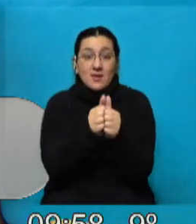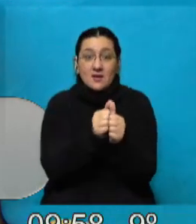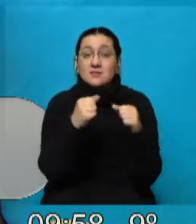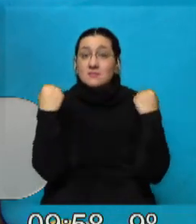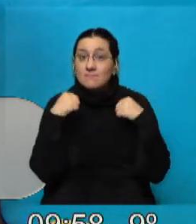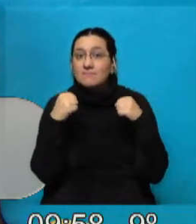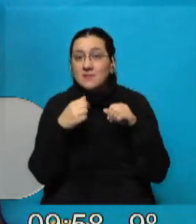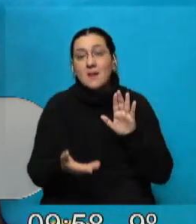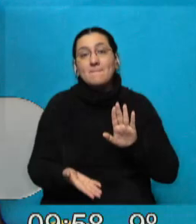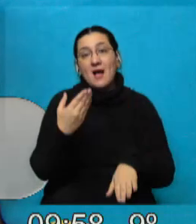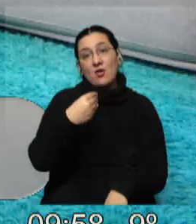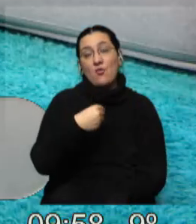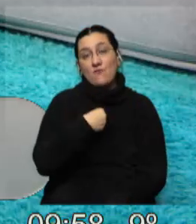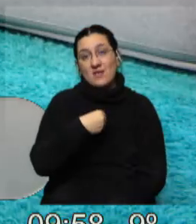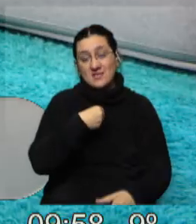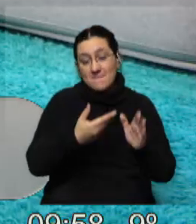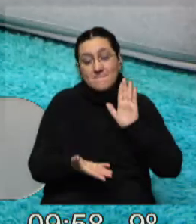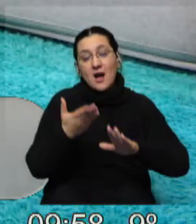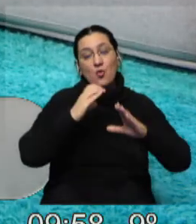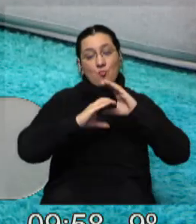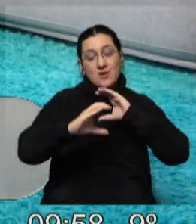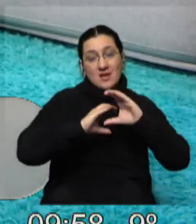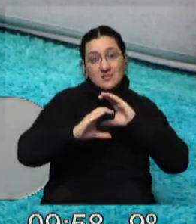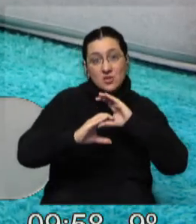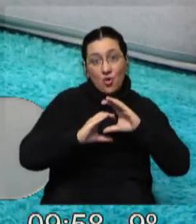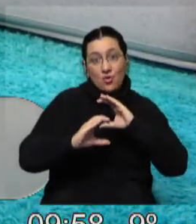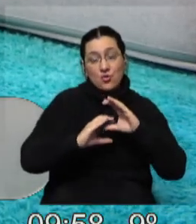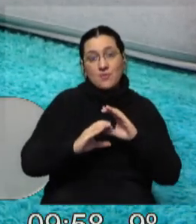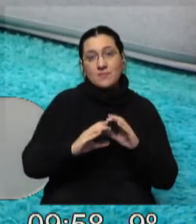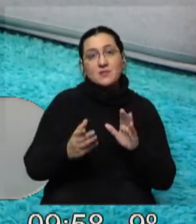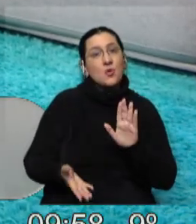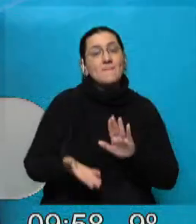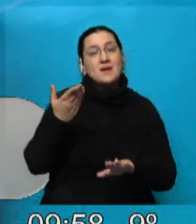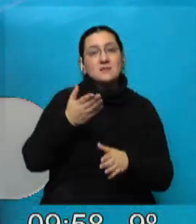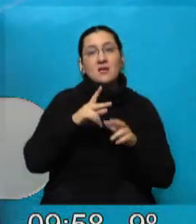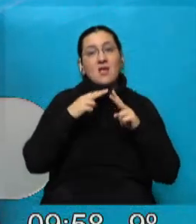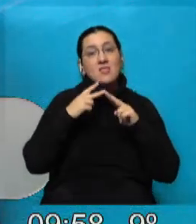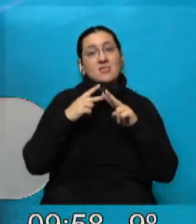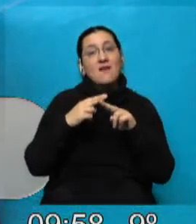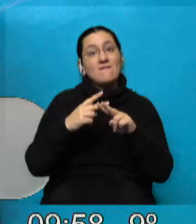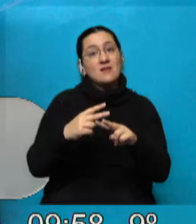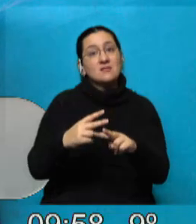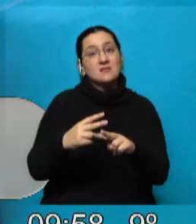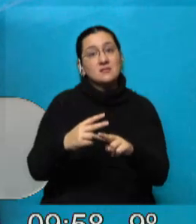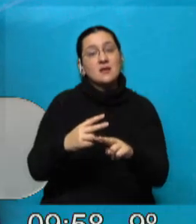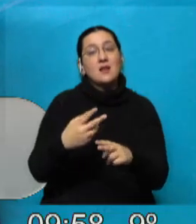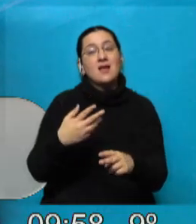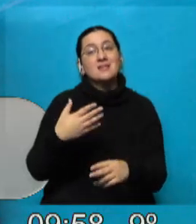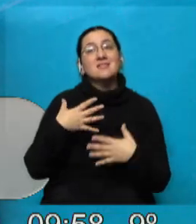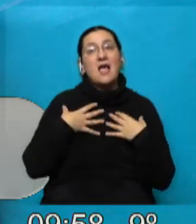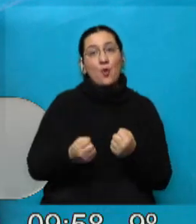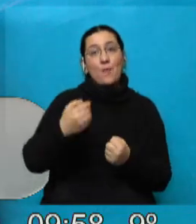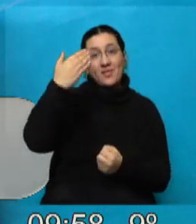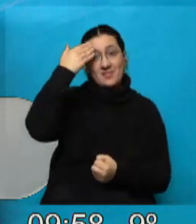esto tienen mayor grado de comunicación, mayor confianza y son más estables desde el punto de vista de lo que es la salud